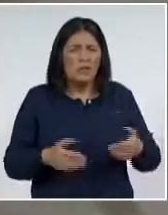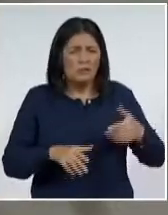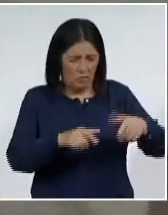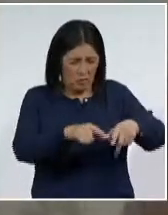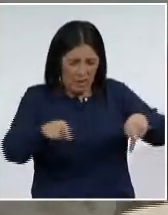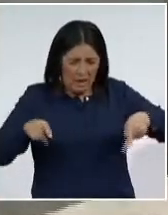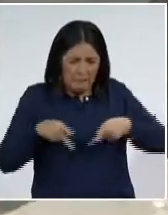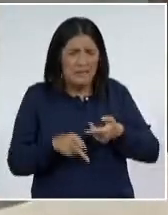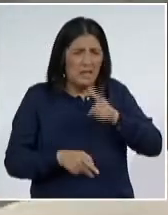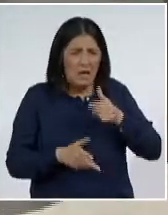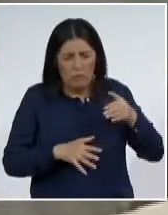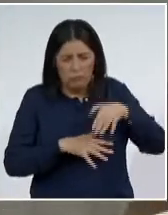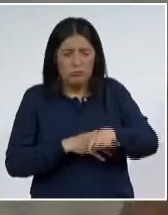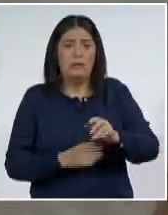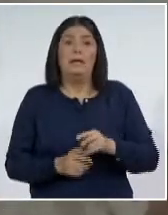la lavan en algún momento?